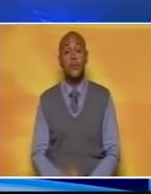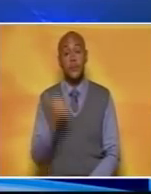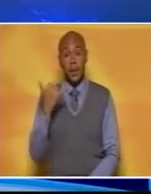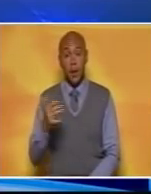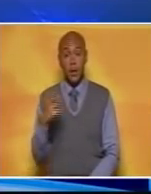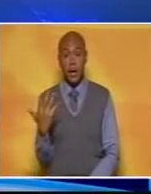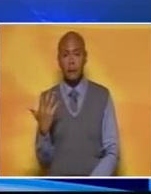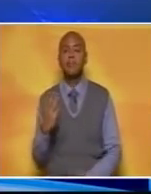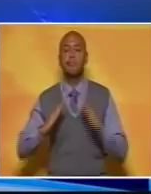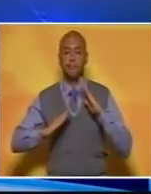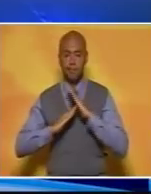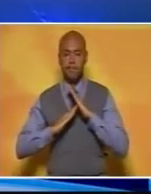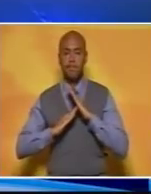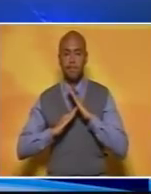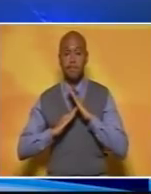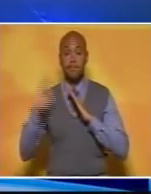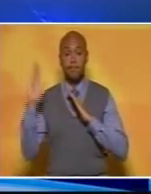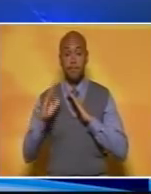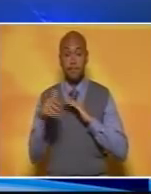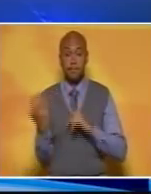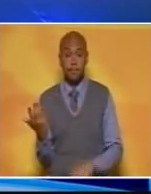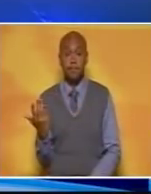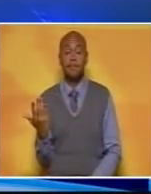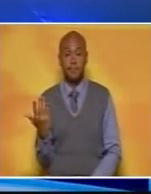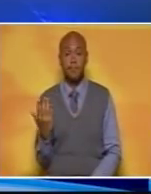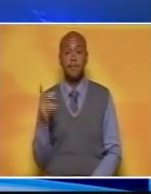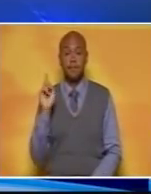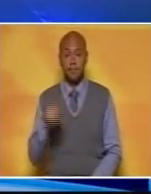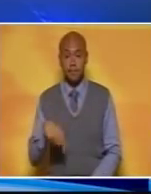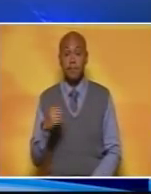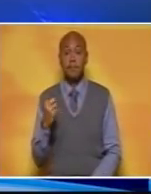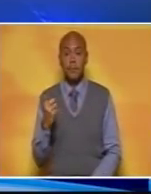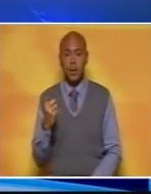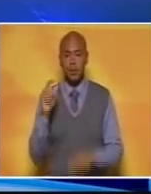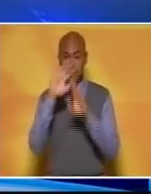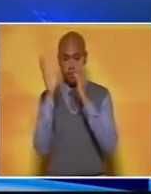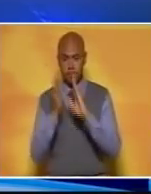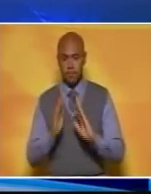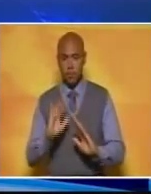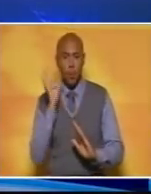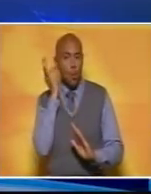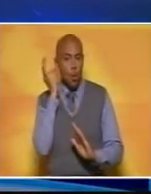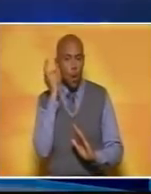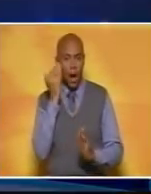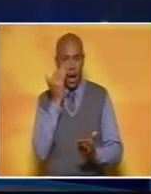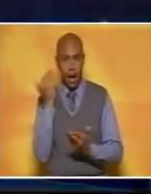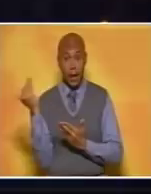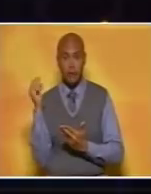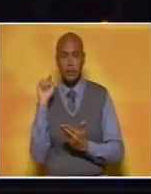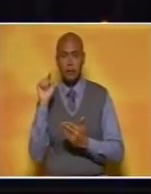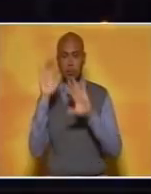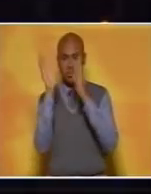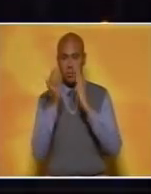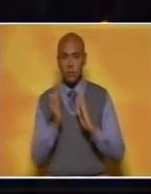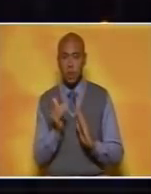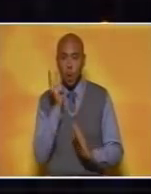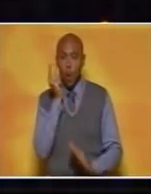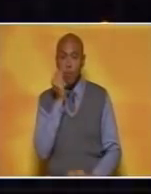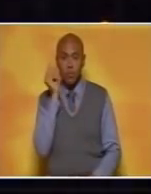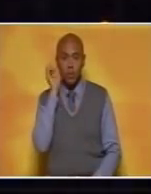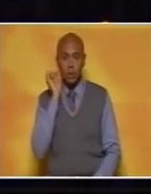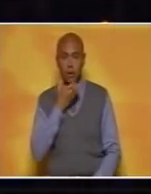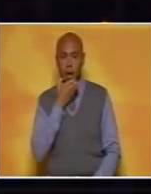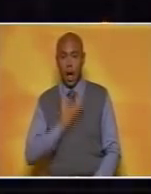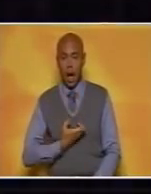Amigos, momento de hacer una nueva pausa. A regreso, derroche de sensualidad. La actriz Sharon Stone dejó sin palabras